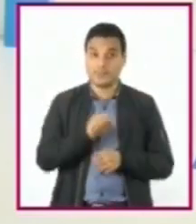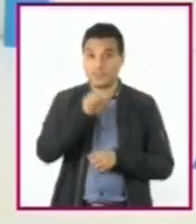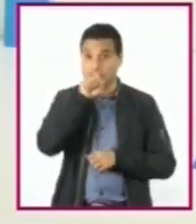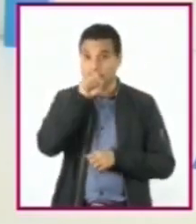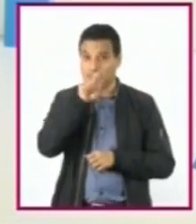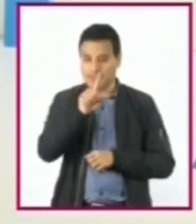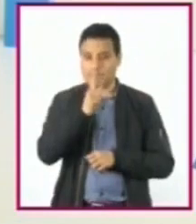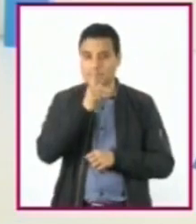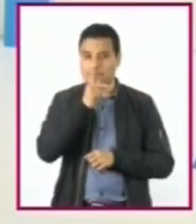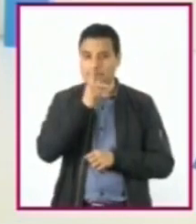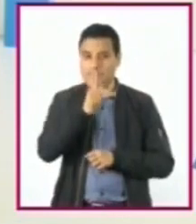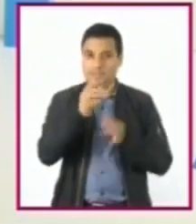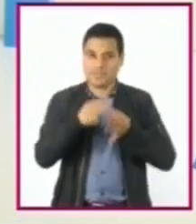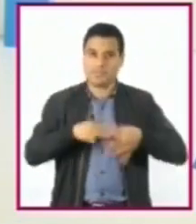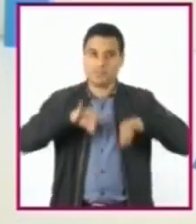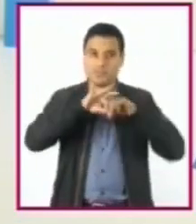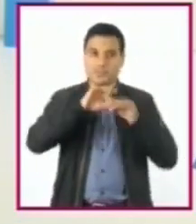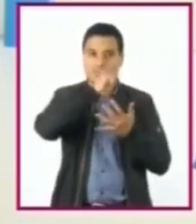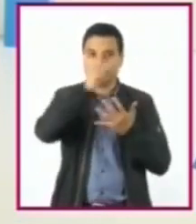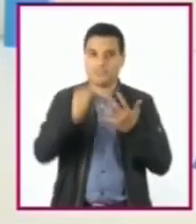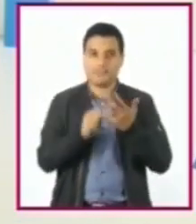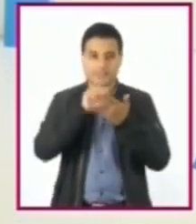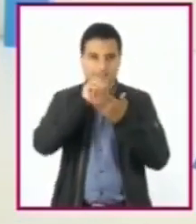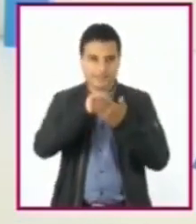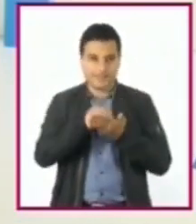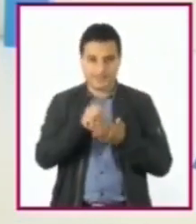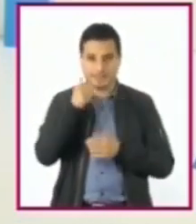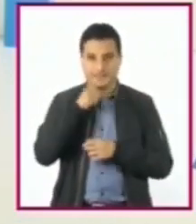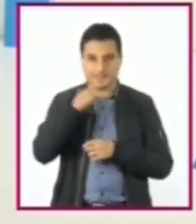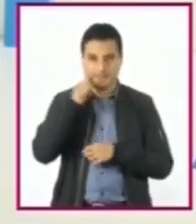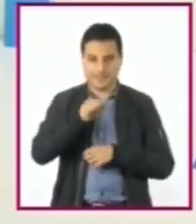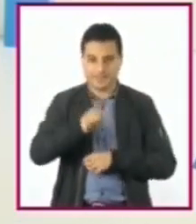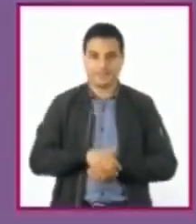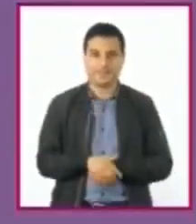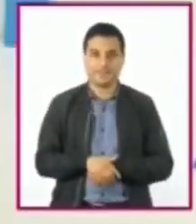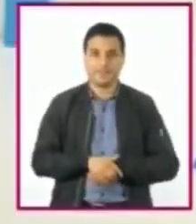más importantes, para dar continuidad a nuestra sesión de geografía.